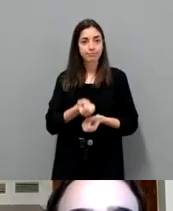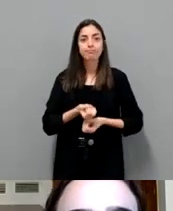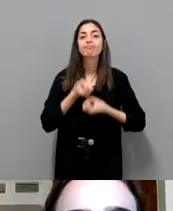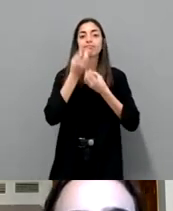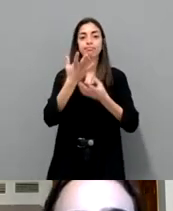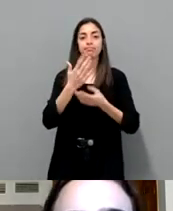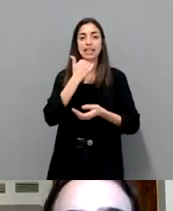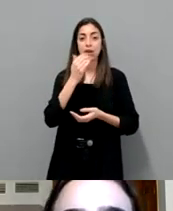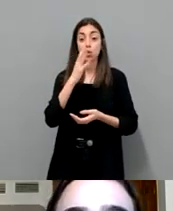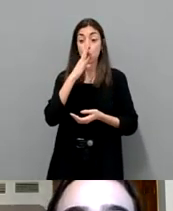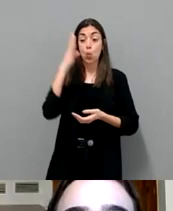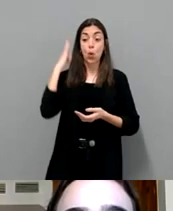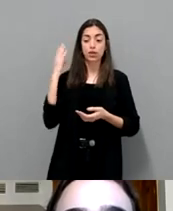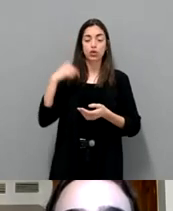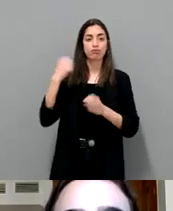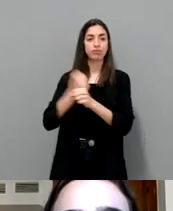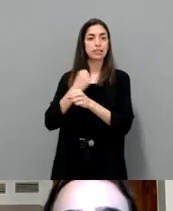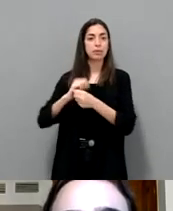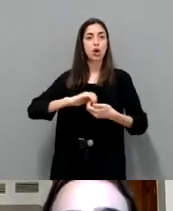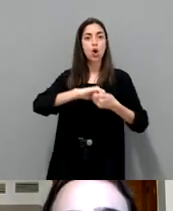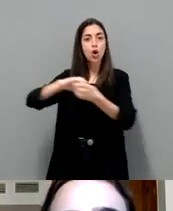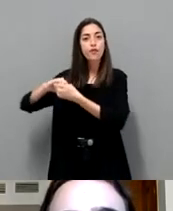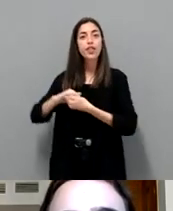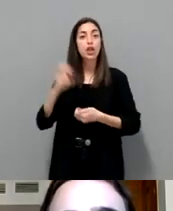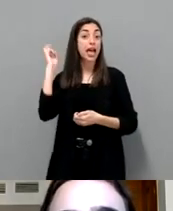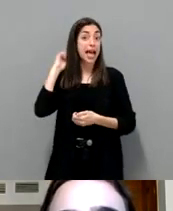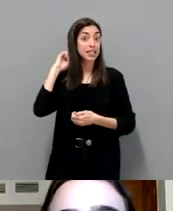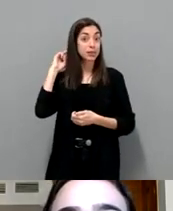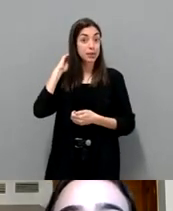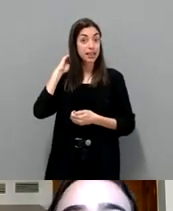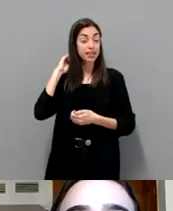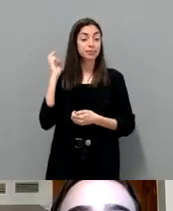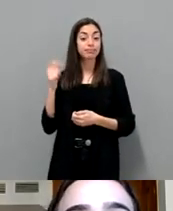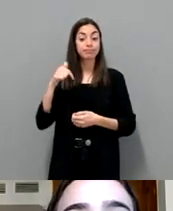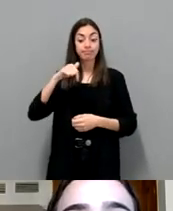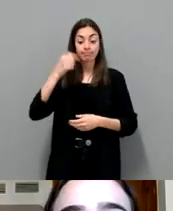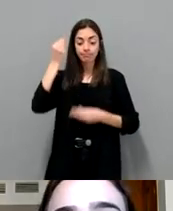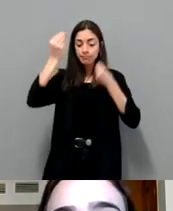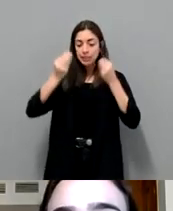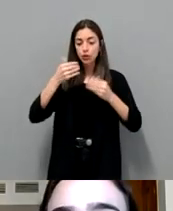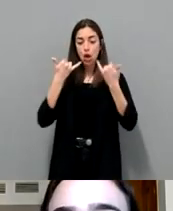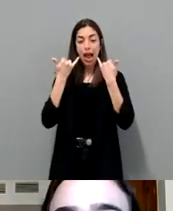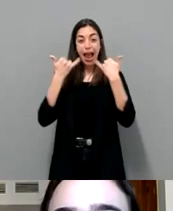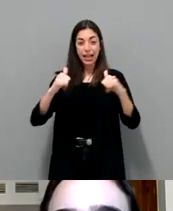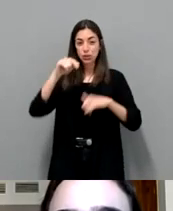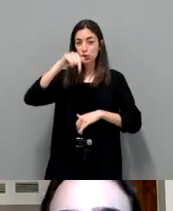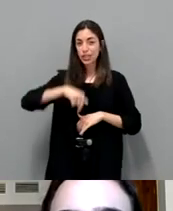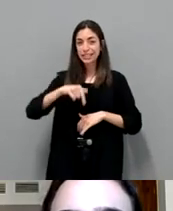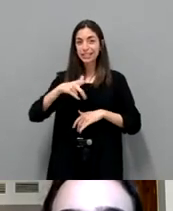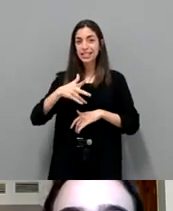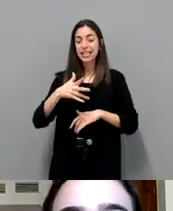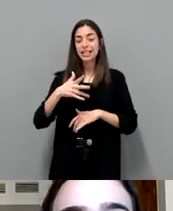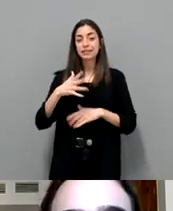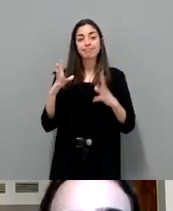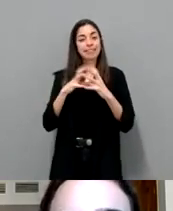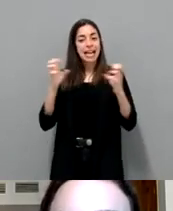4 años que llevo como trabajadora de Confederación ASPACE, este es probablemente el acto que más ilusión profesional